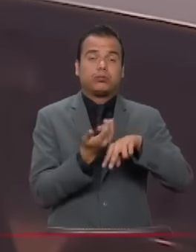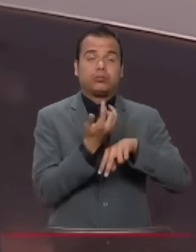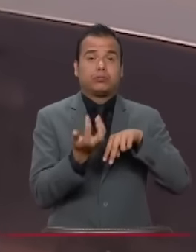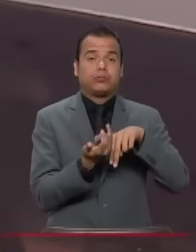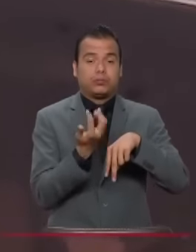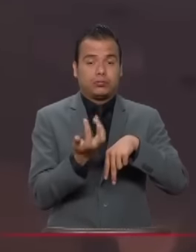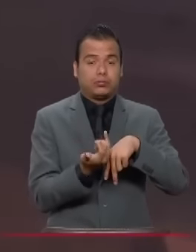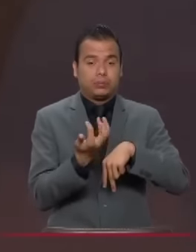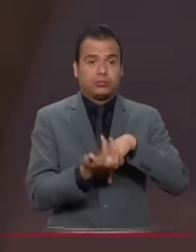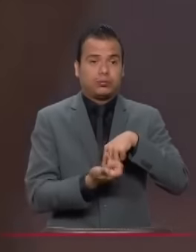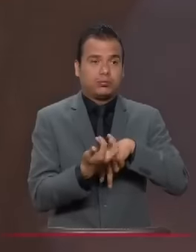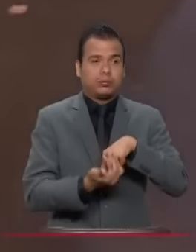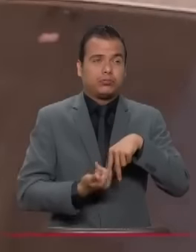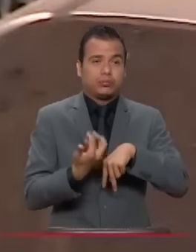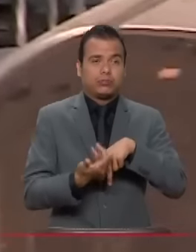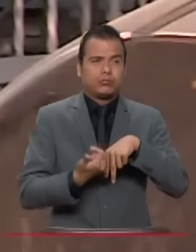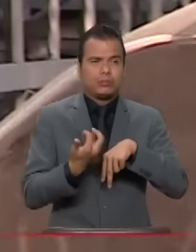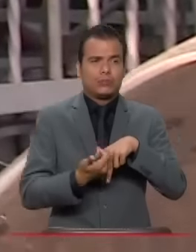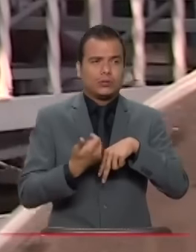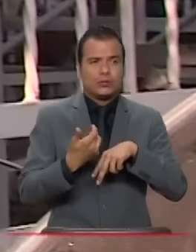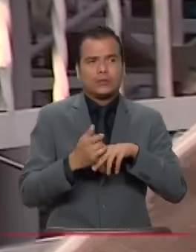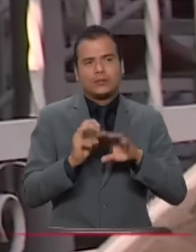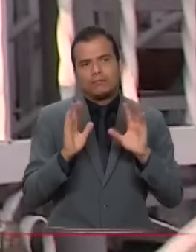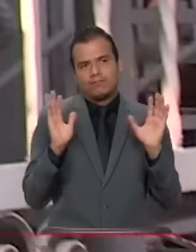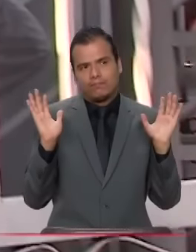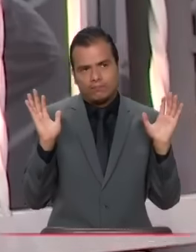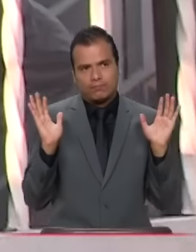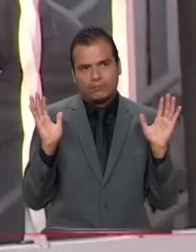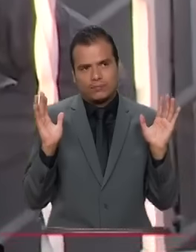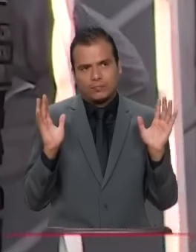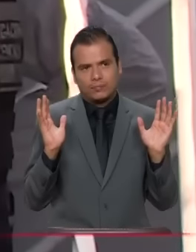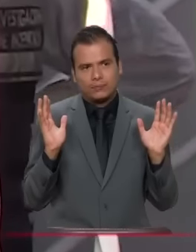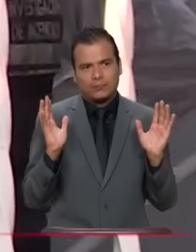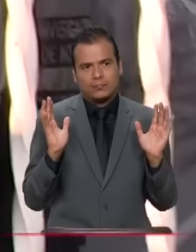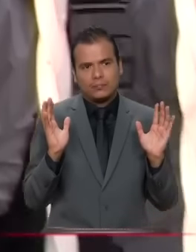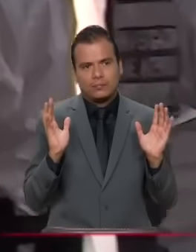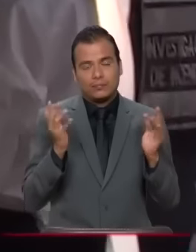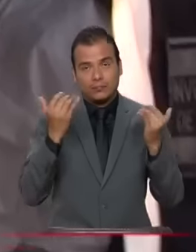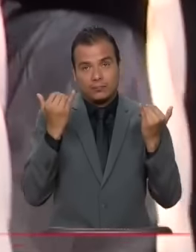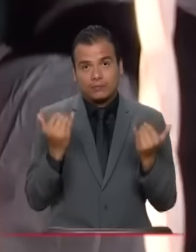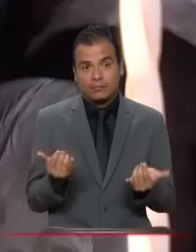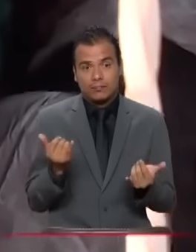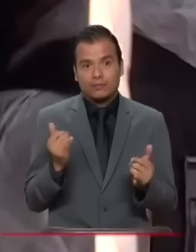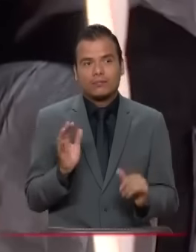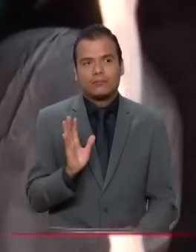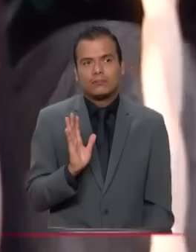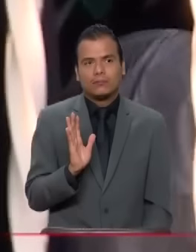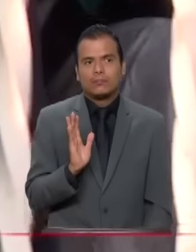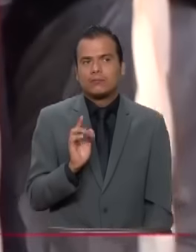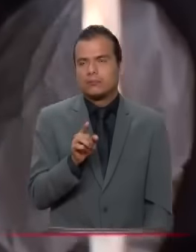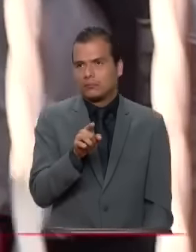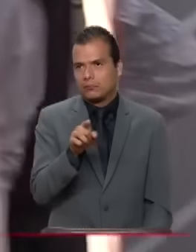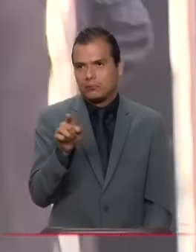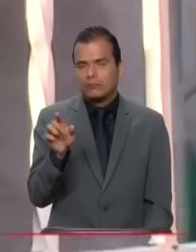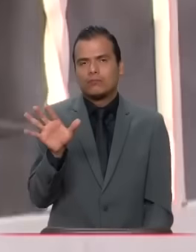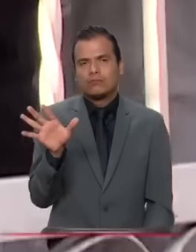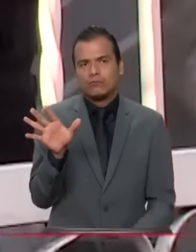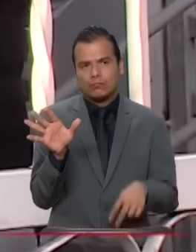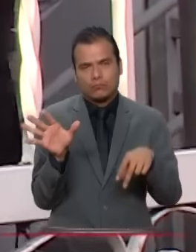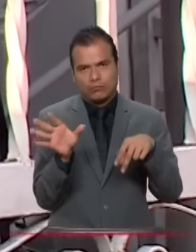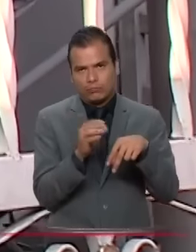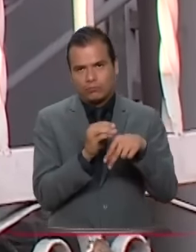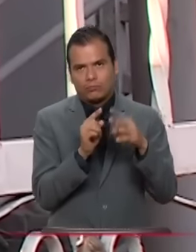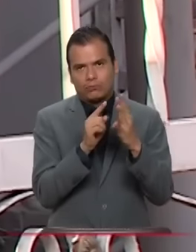llama a afectar el cuerpo, ya la persona ya está asfixiada. Entonces, en este caso, por ejemplo, en lo que pudimos determinar, los cuerpos todos